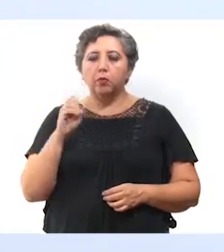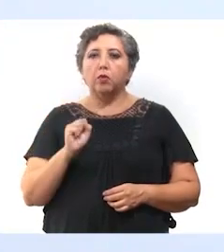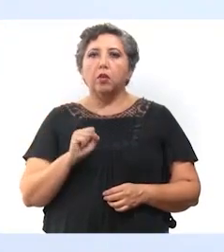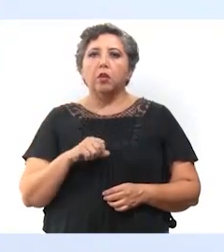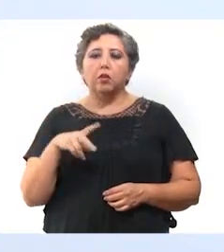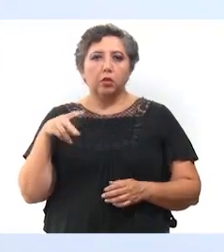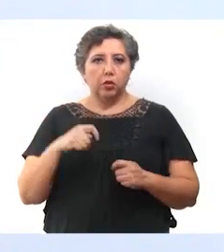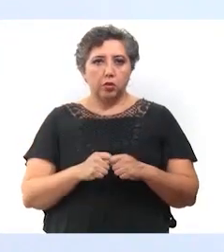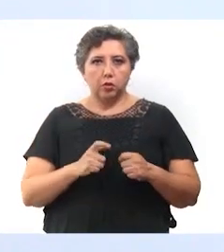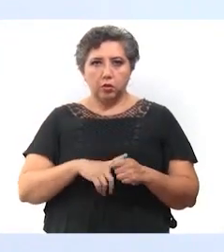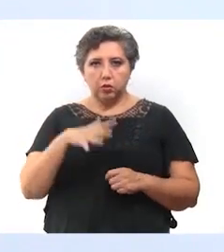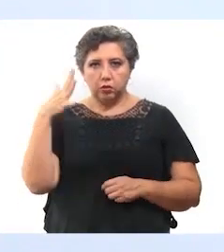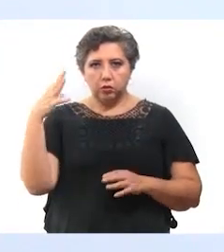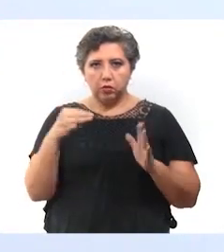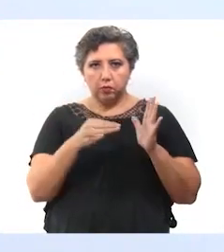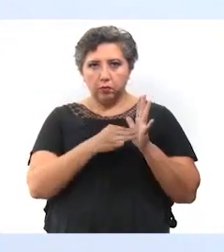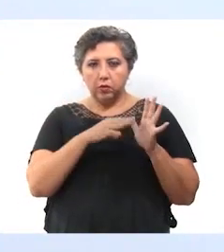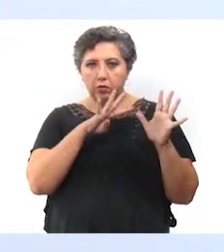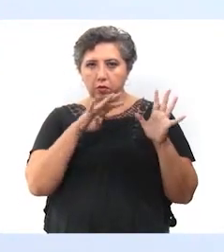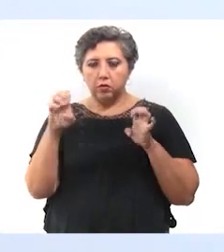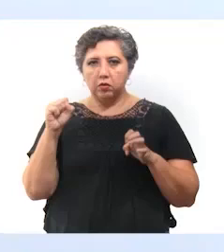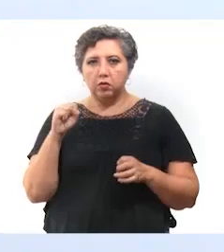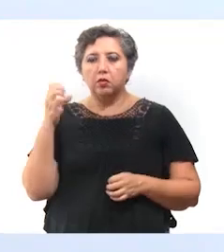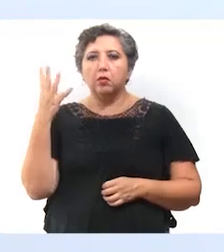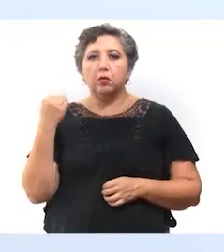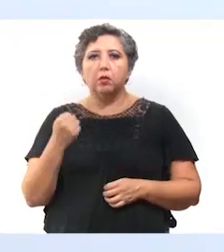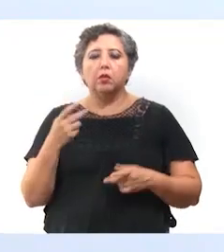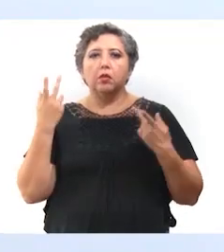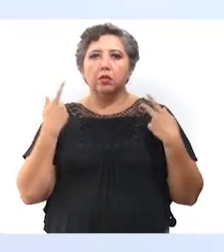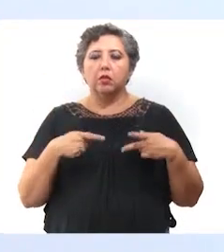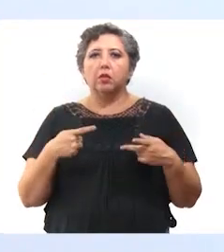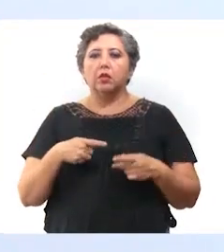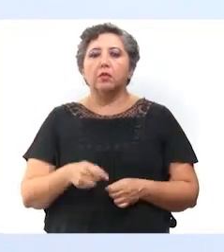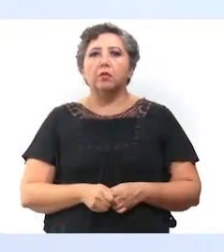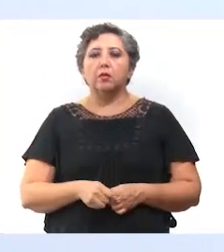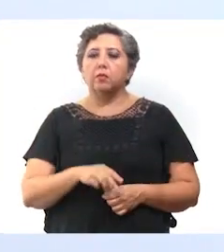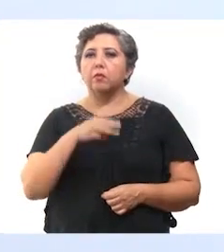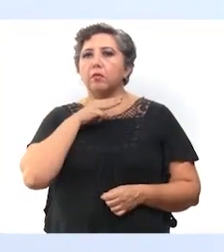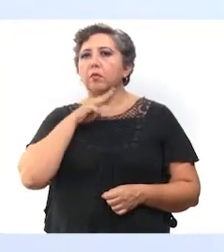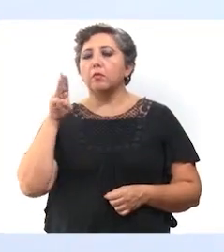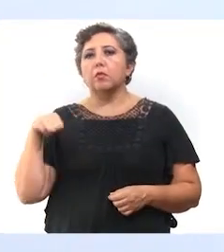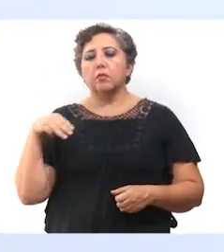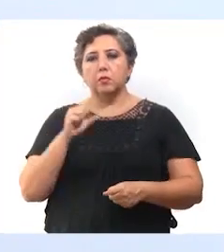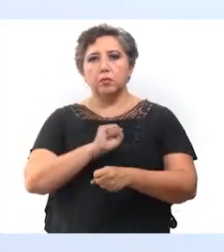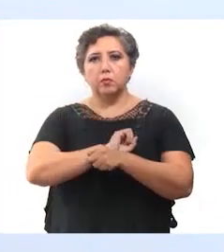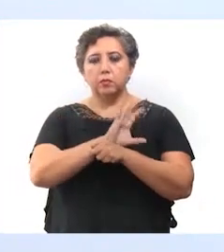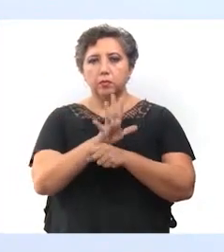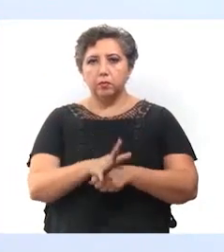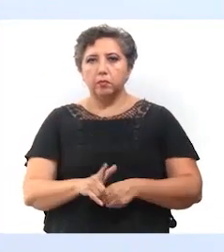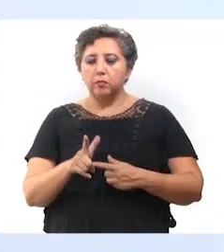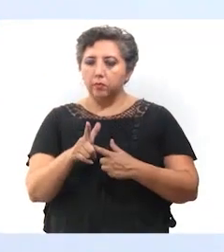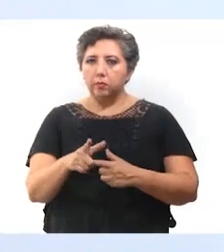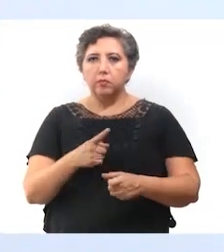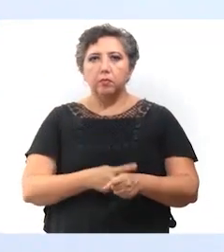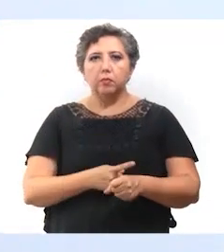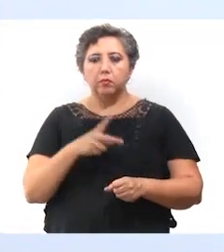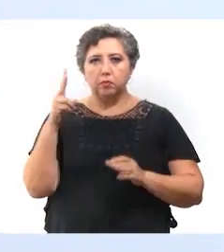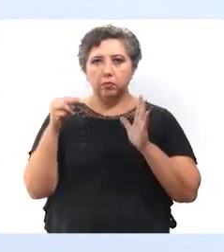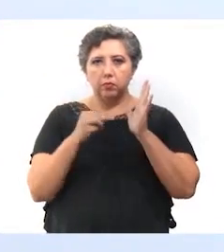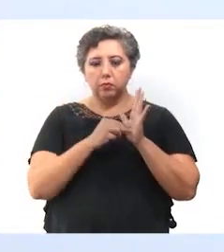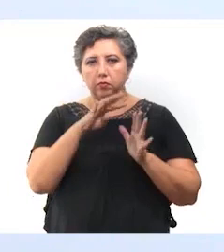En total, son 5.969 las personas fallecidas a causa del coronavirus. De los casos